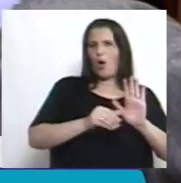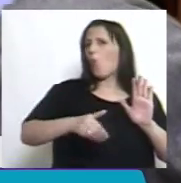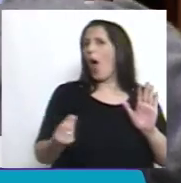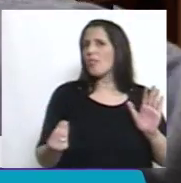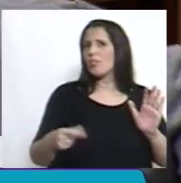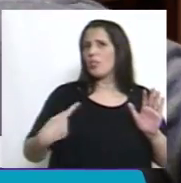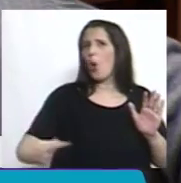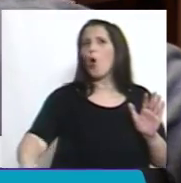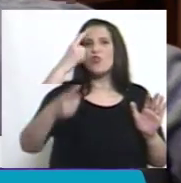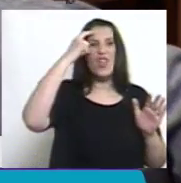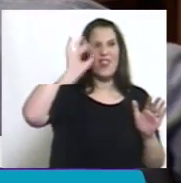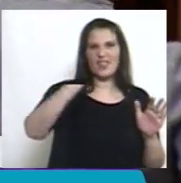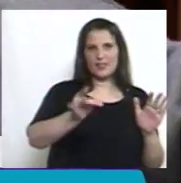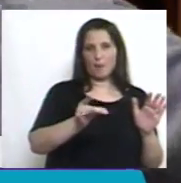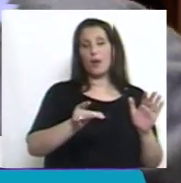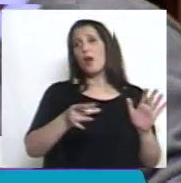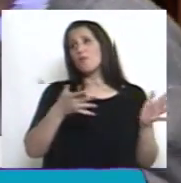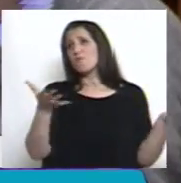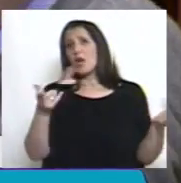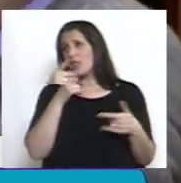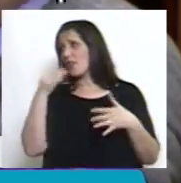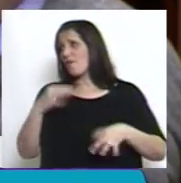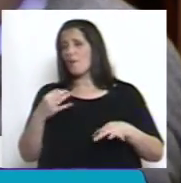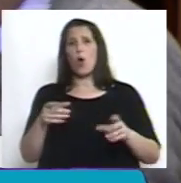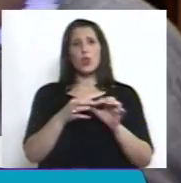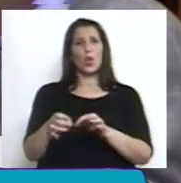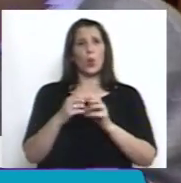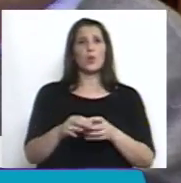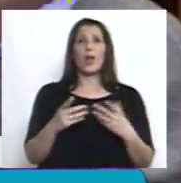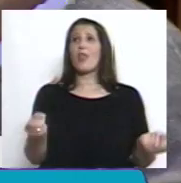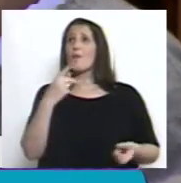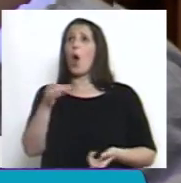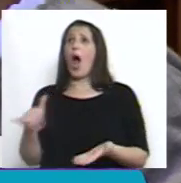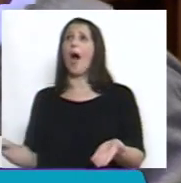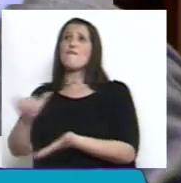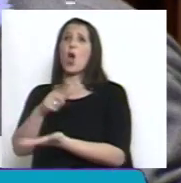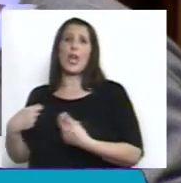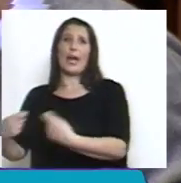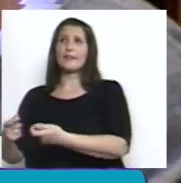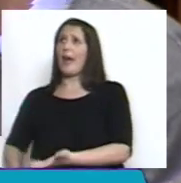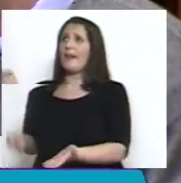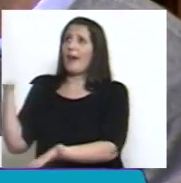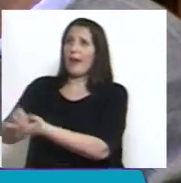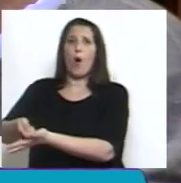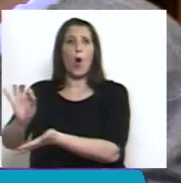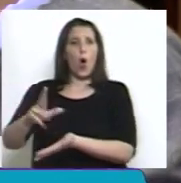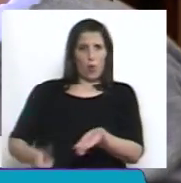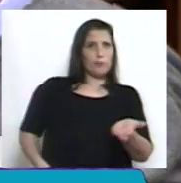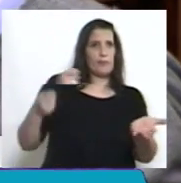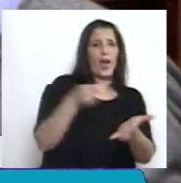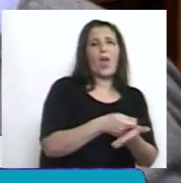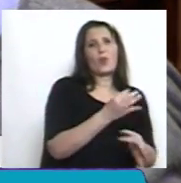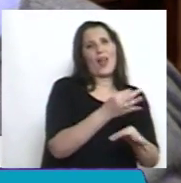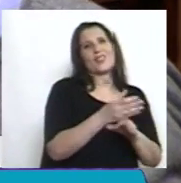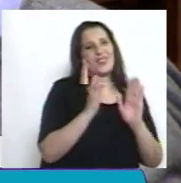diciembre. Y que la verdad que valdría la pena discutir si tenemos que gastar en aviones supersónicos o tenemos que gastar en educación. Y me parece que es sano y